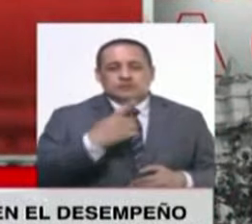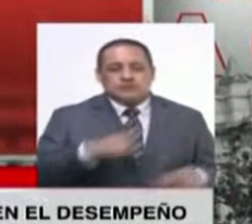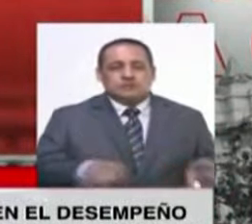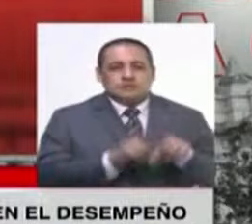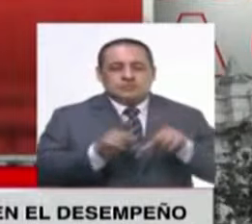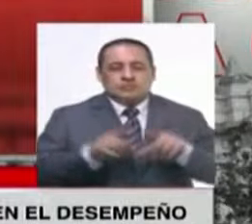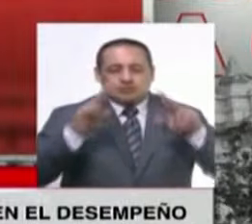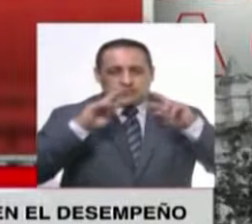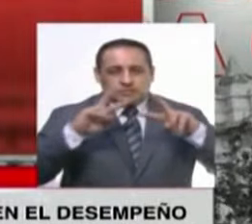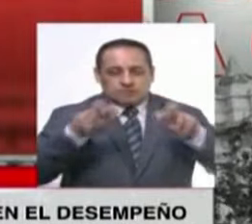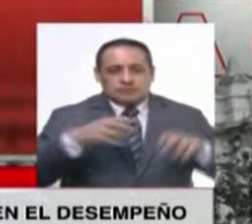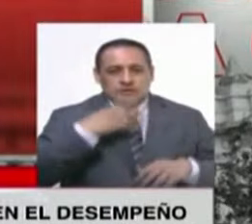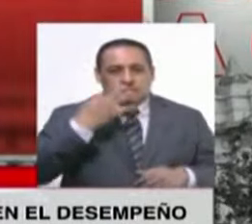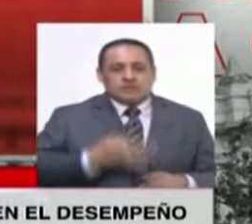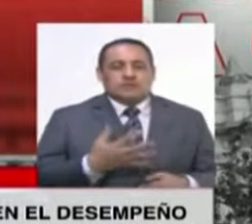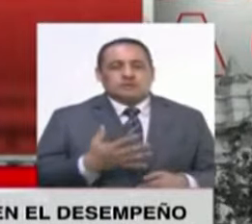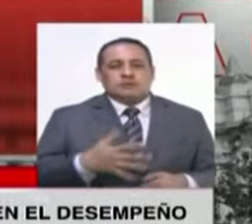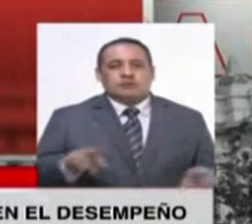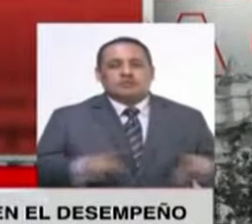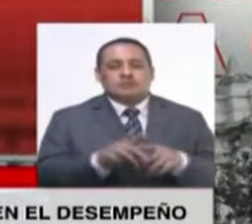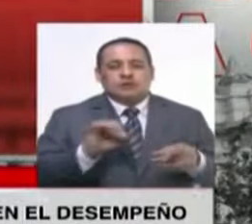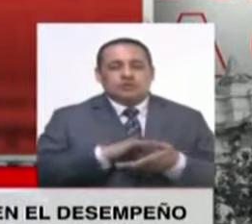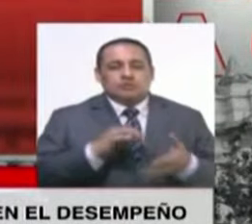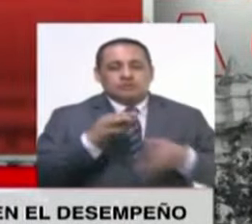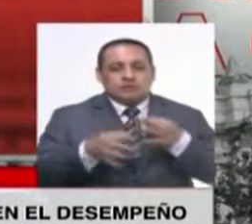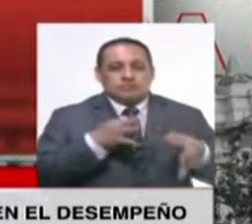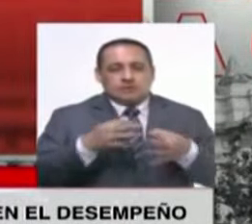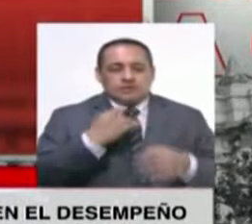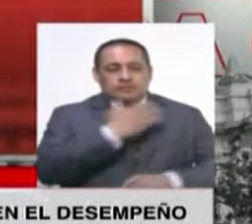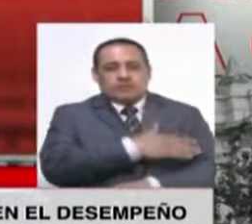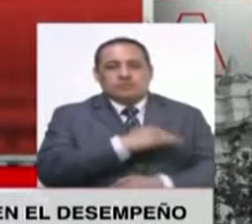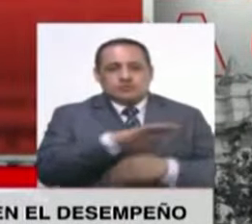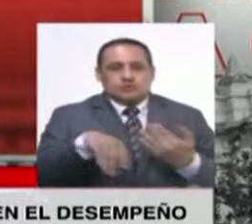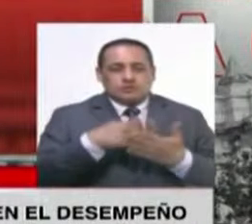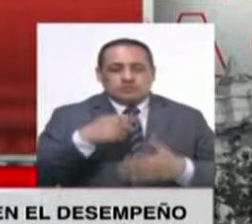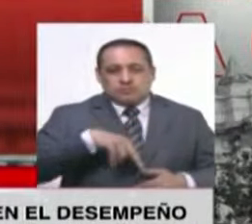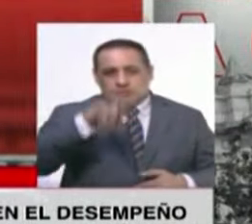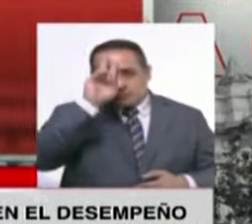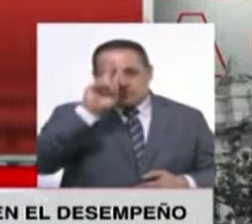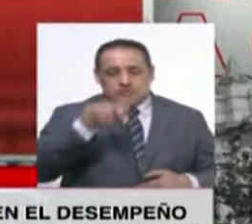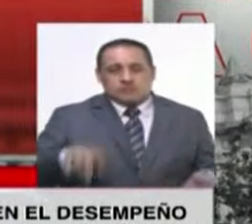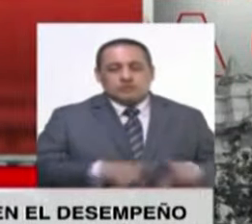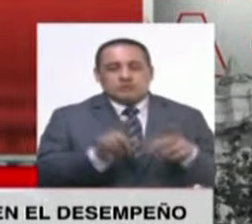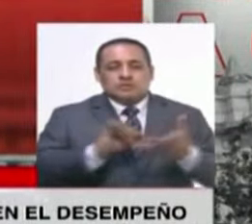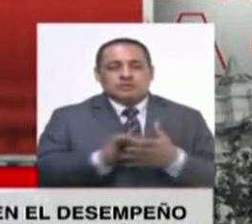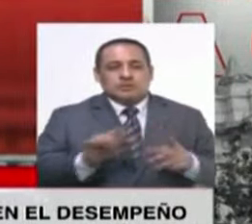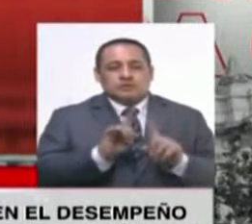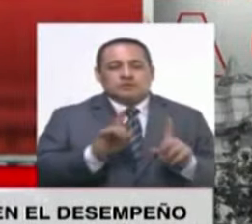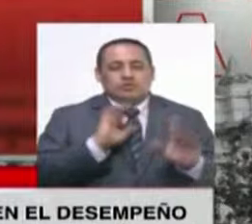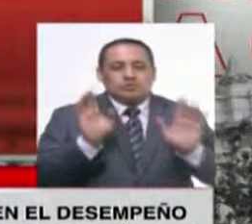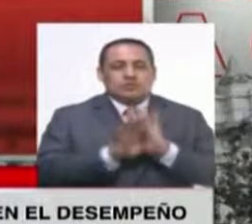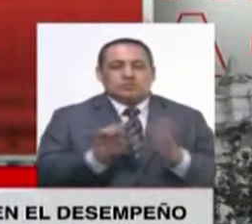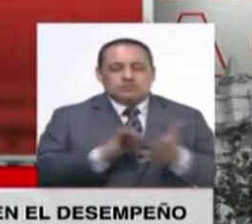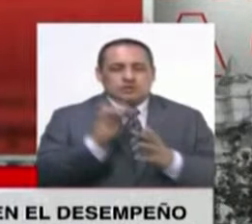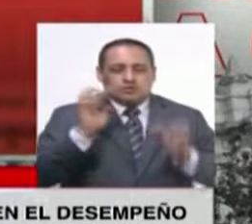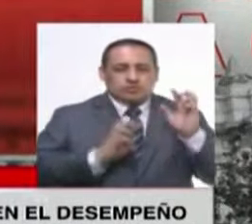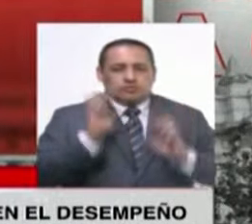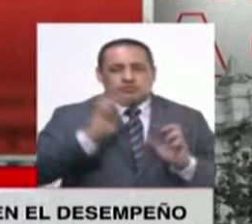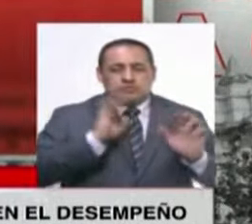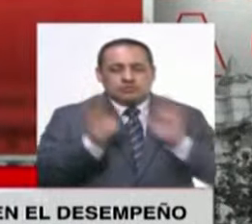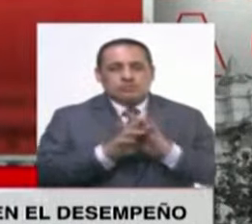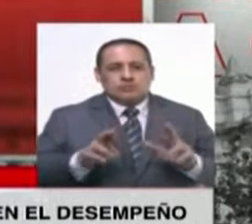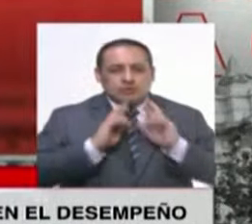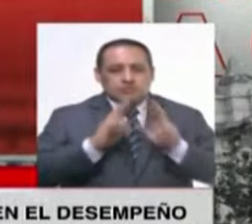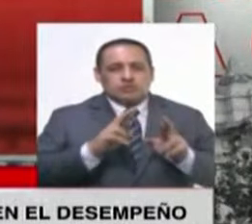una investigación real, como usted dice, a favor del país, usted no tenga duda de